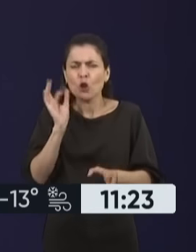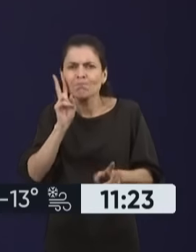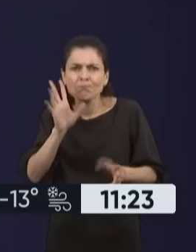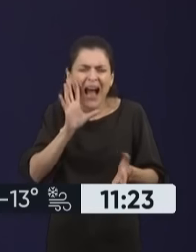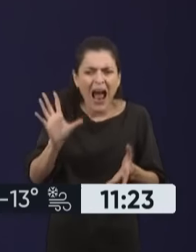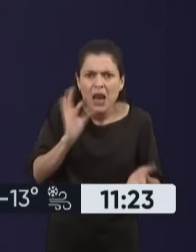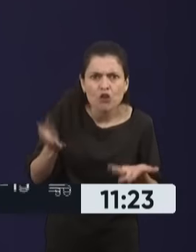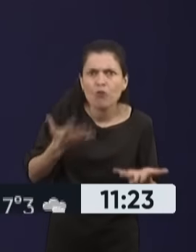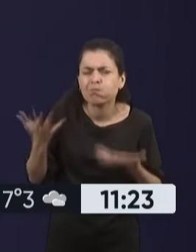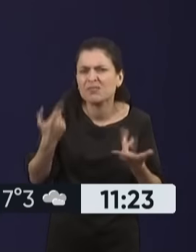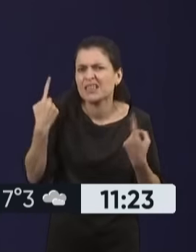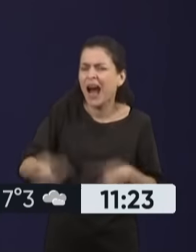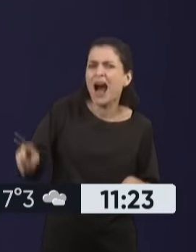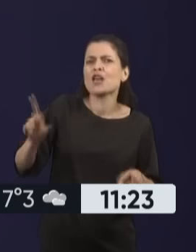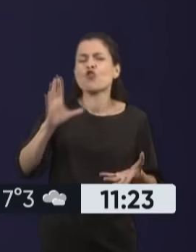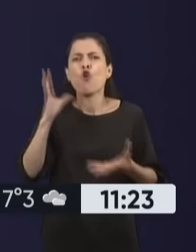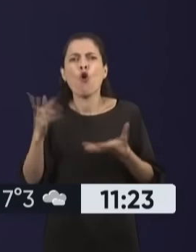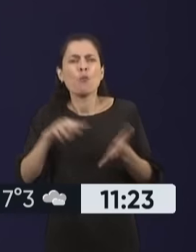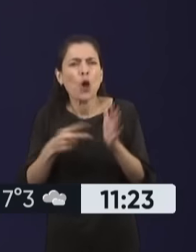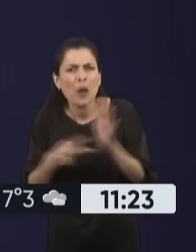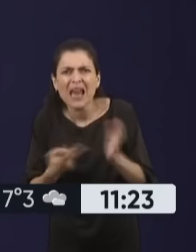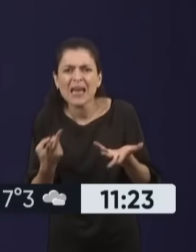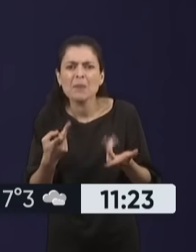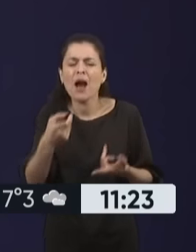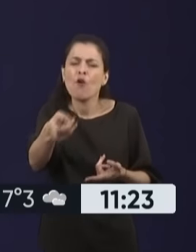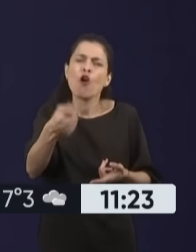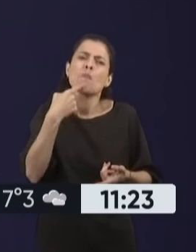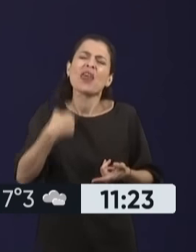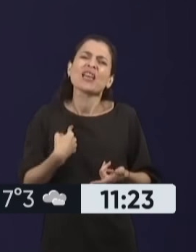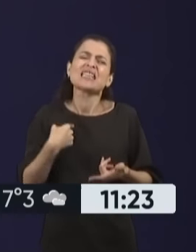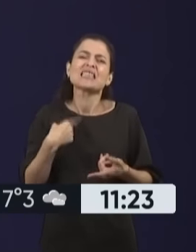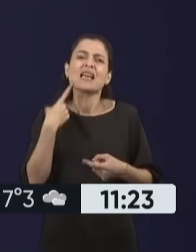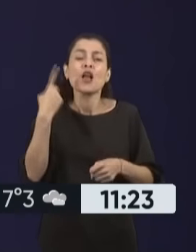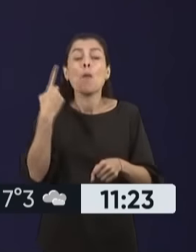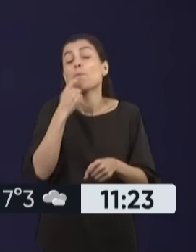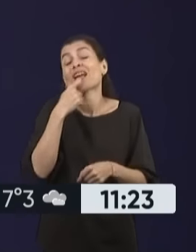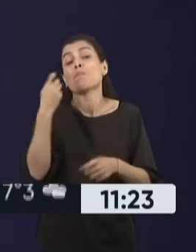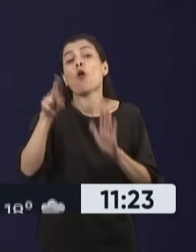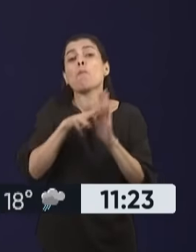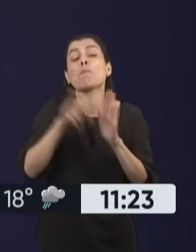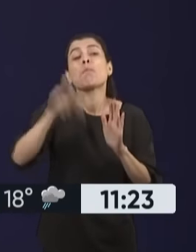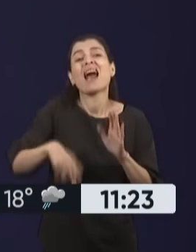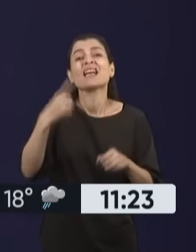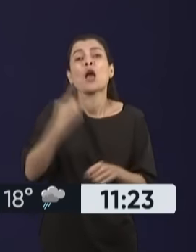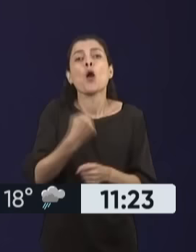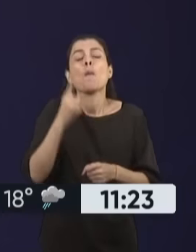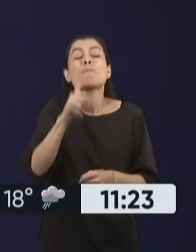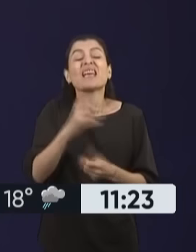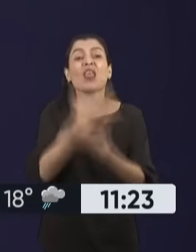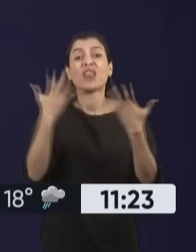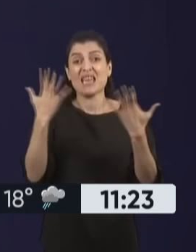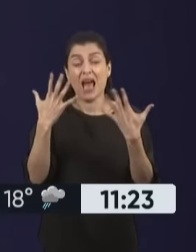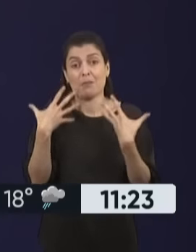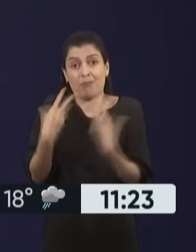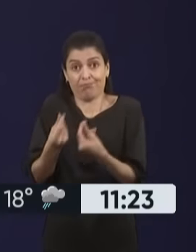nada que ocurra con respecto a vos me nombraste los los primeros 1 días pero hay un otros programas